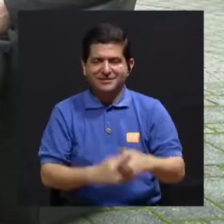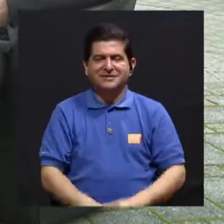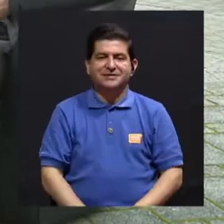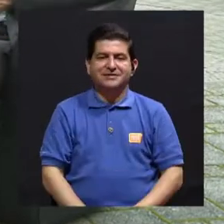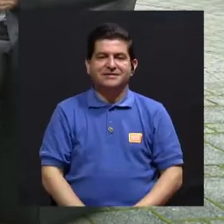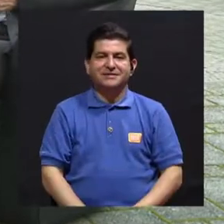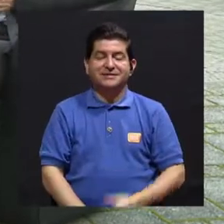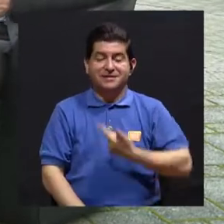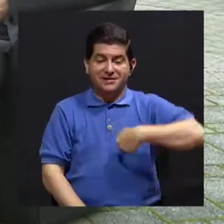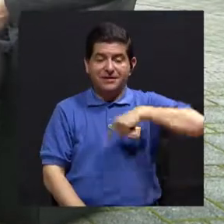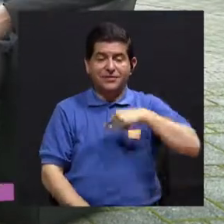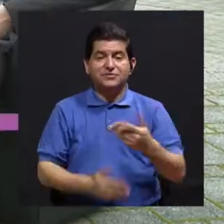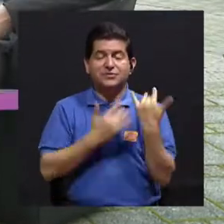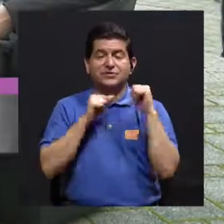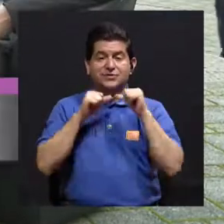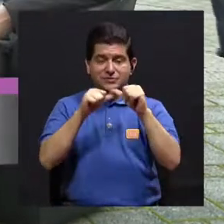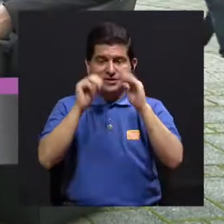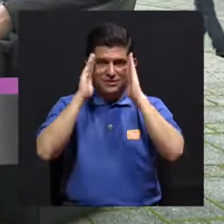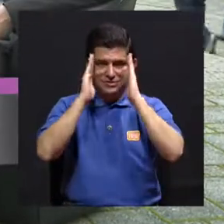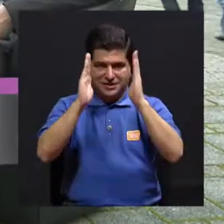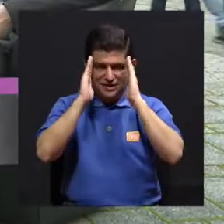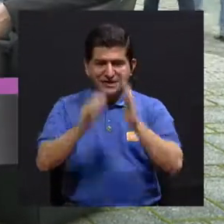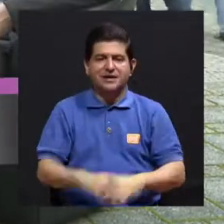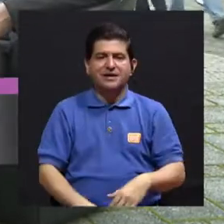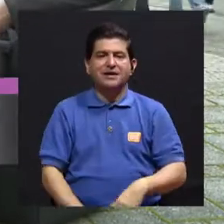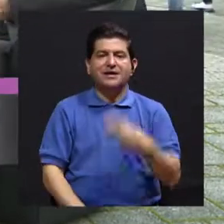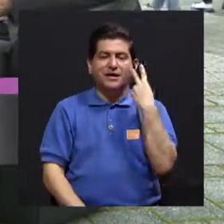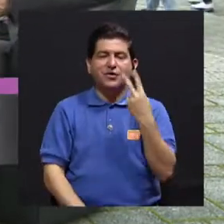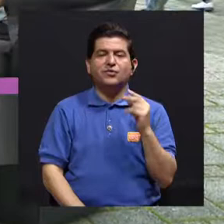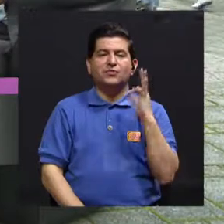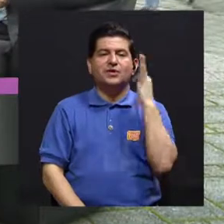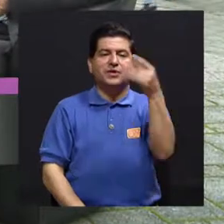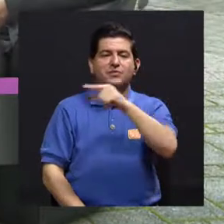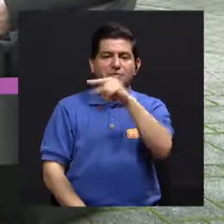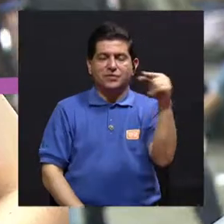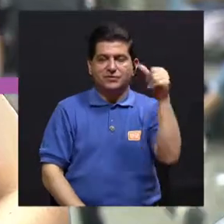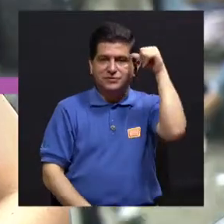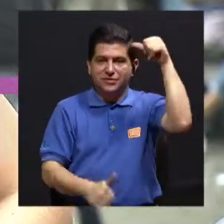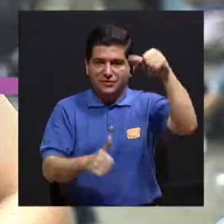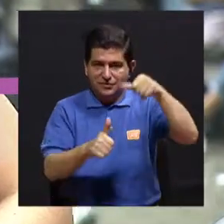nosotros y esperamos que nos sigan sintonizando y vernos la próxima semana.